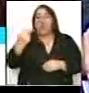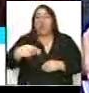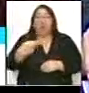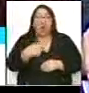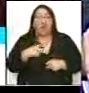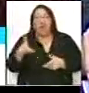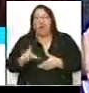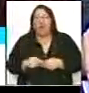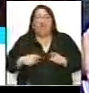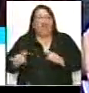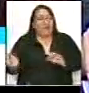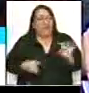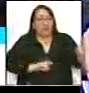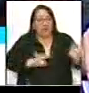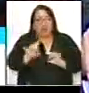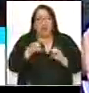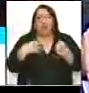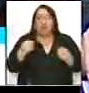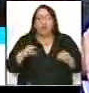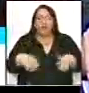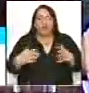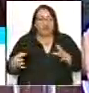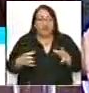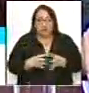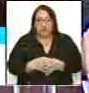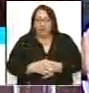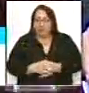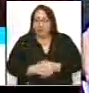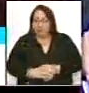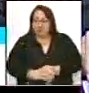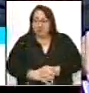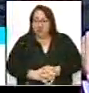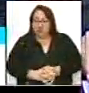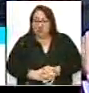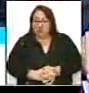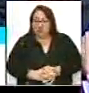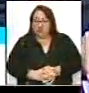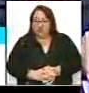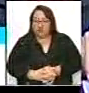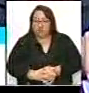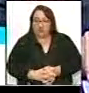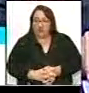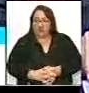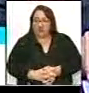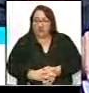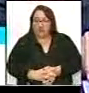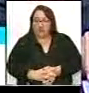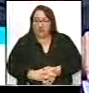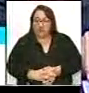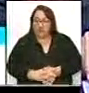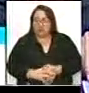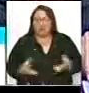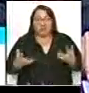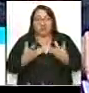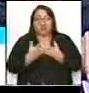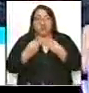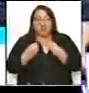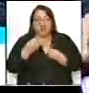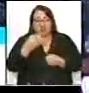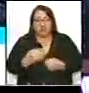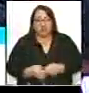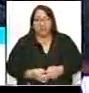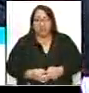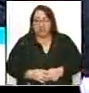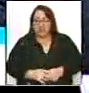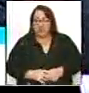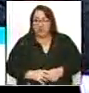Lima. Entonces, ¿cómo es que se puede llevar eso a consolidar? Porque